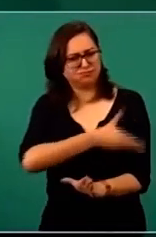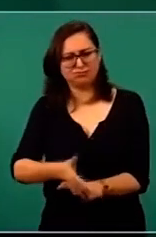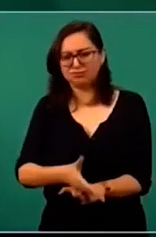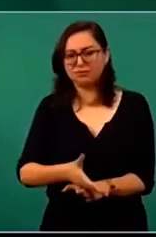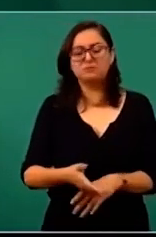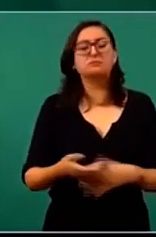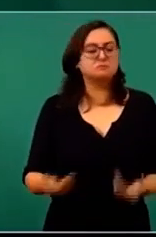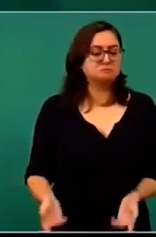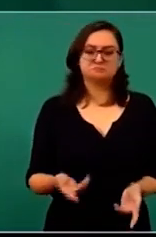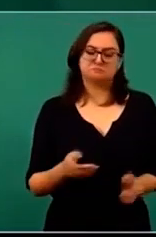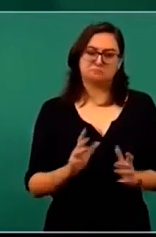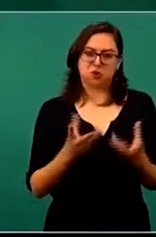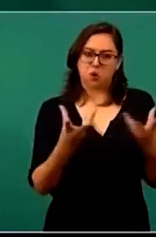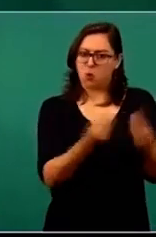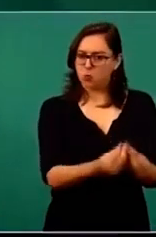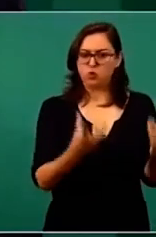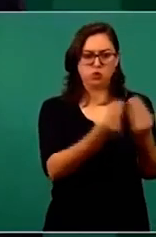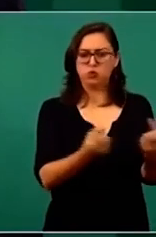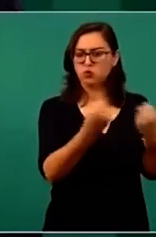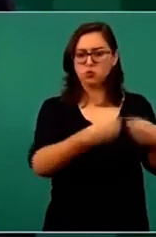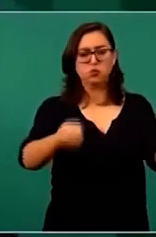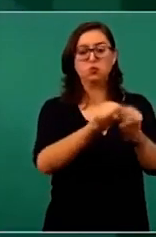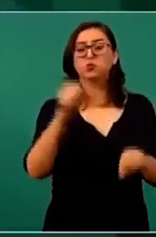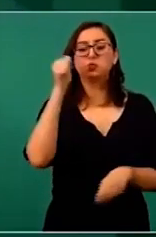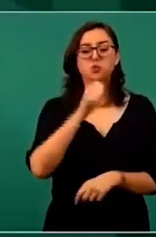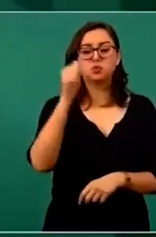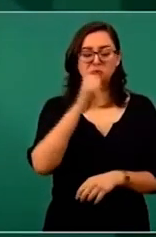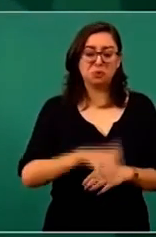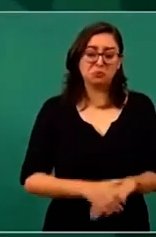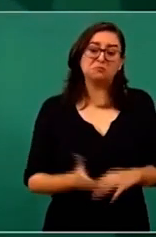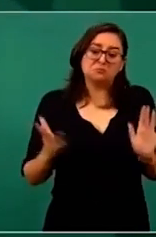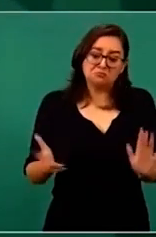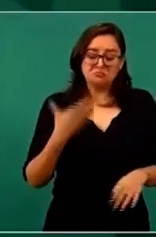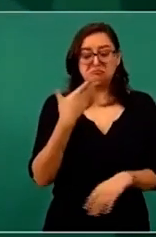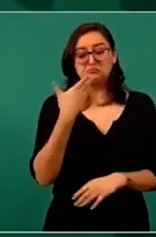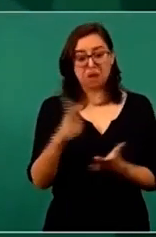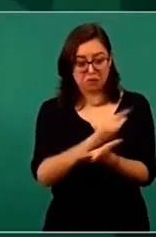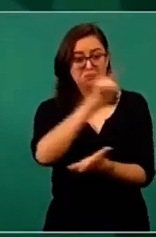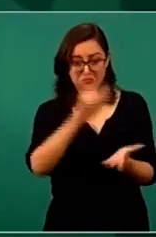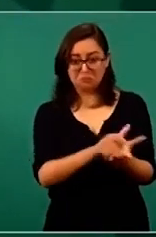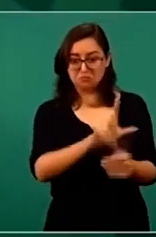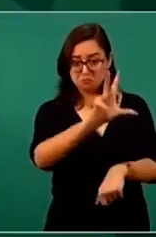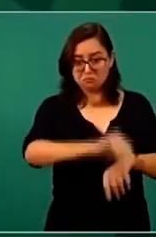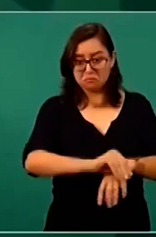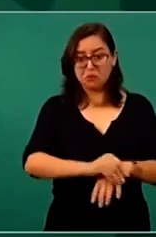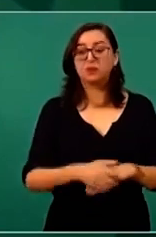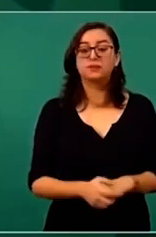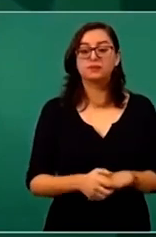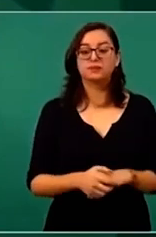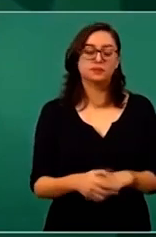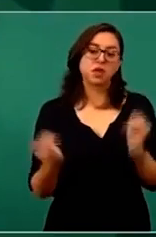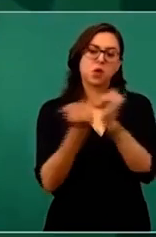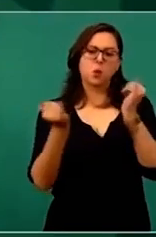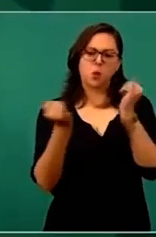es legal, y yo les diría que es benéfico, porque hace mucho daño a la